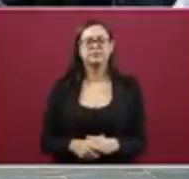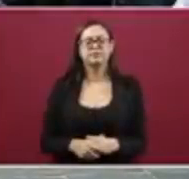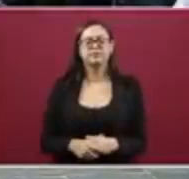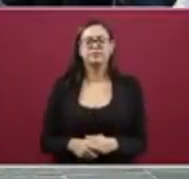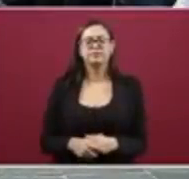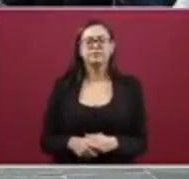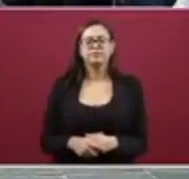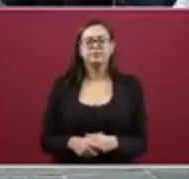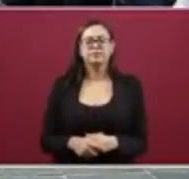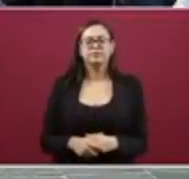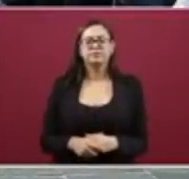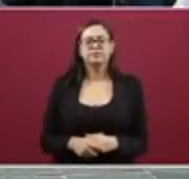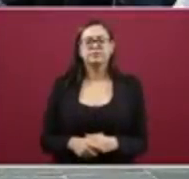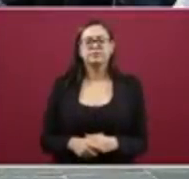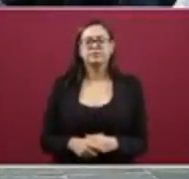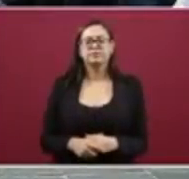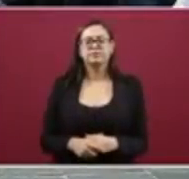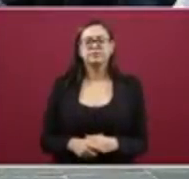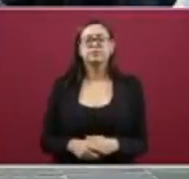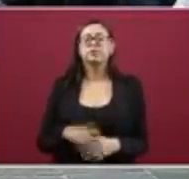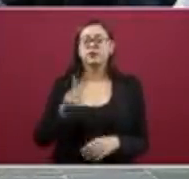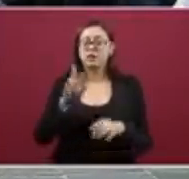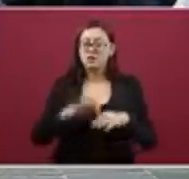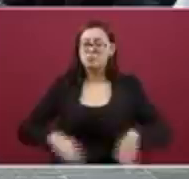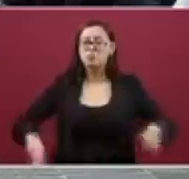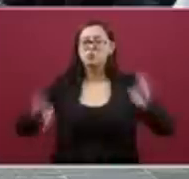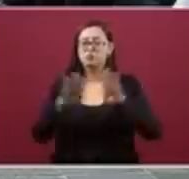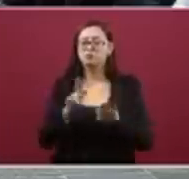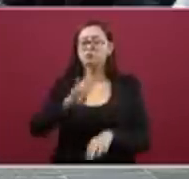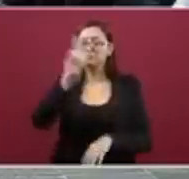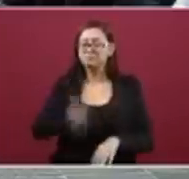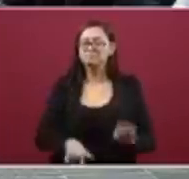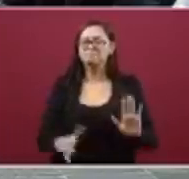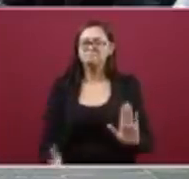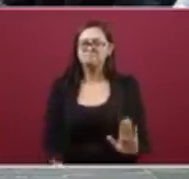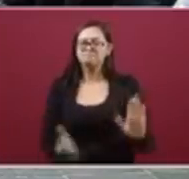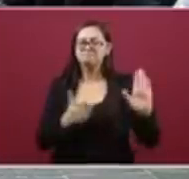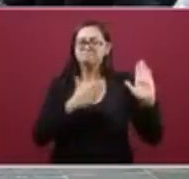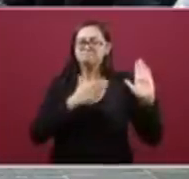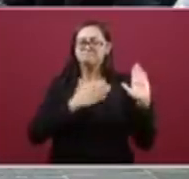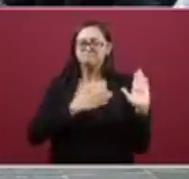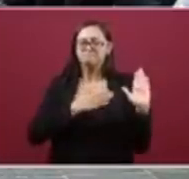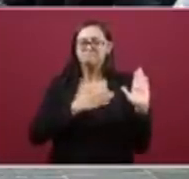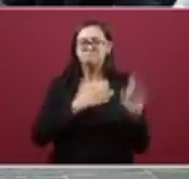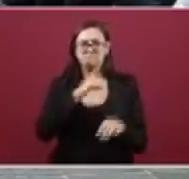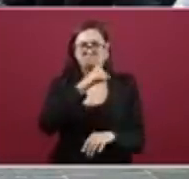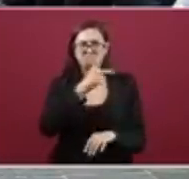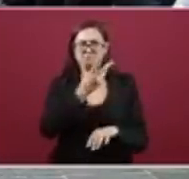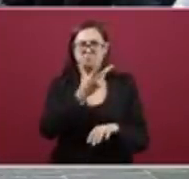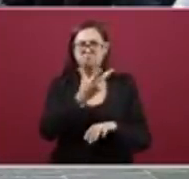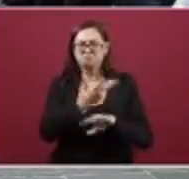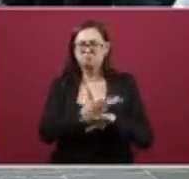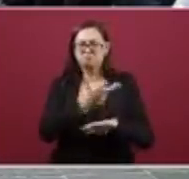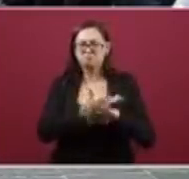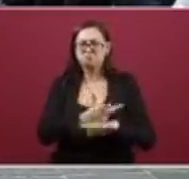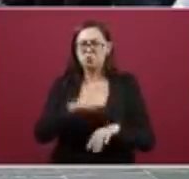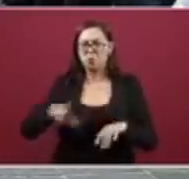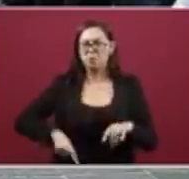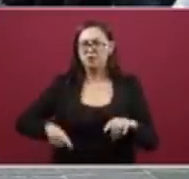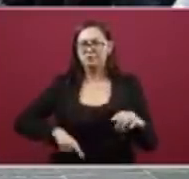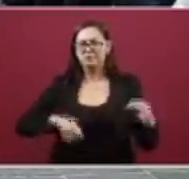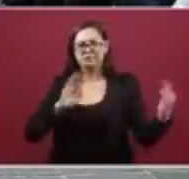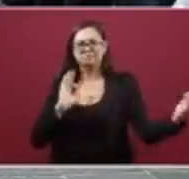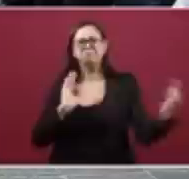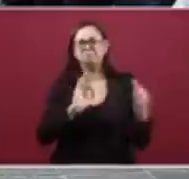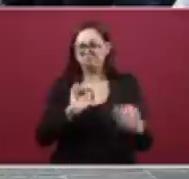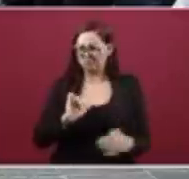informar que existe el compromiso de ese gobierno vecino de